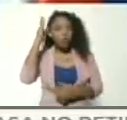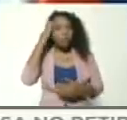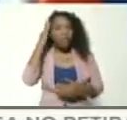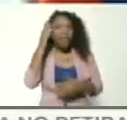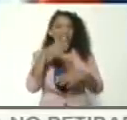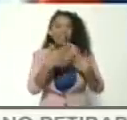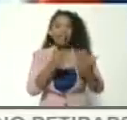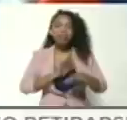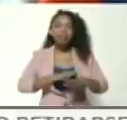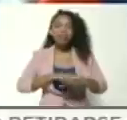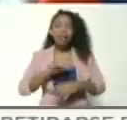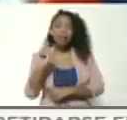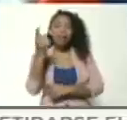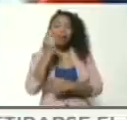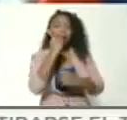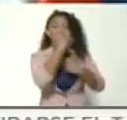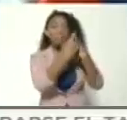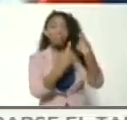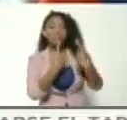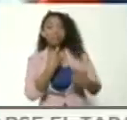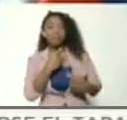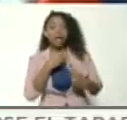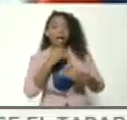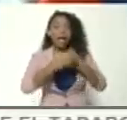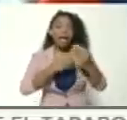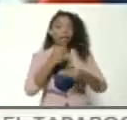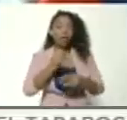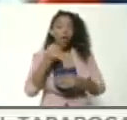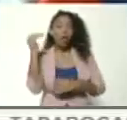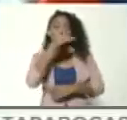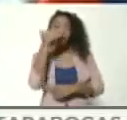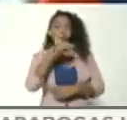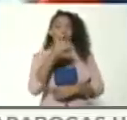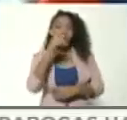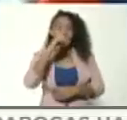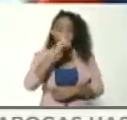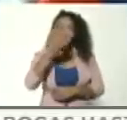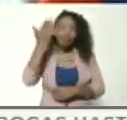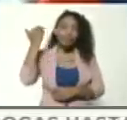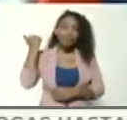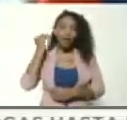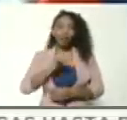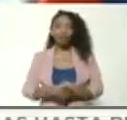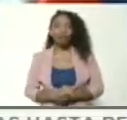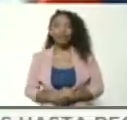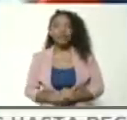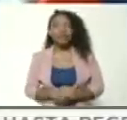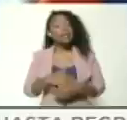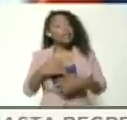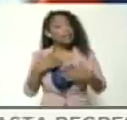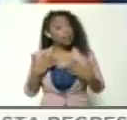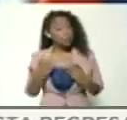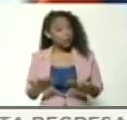del primer cuestionario remitido en octubre del año pasado y de lo que